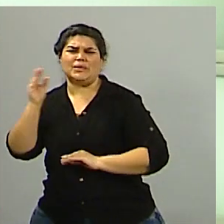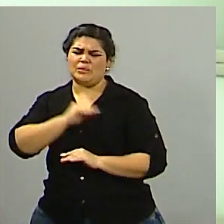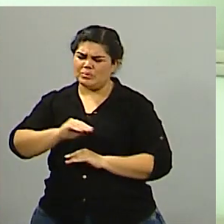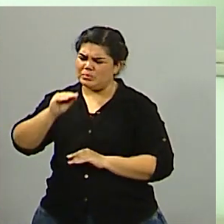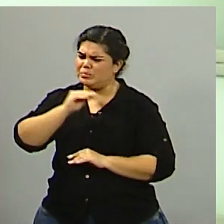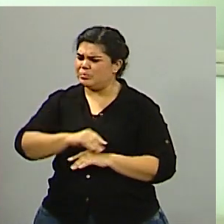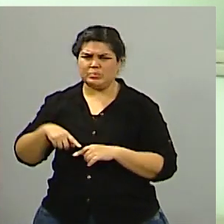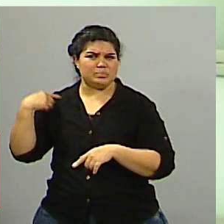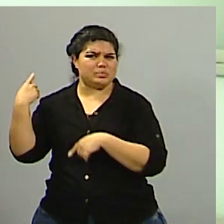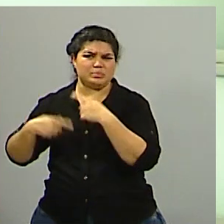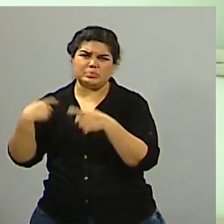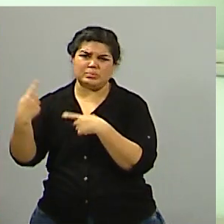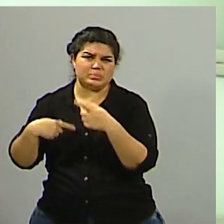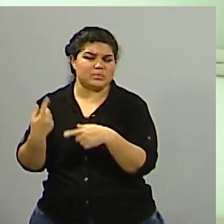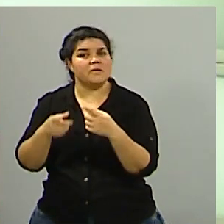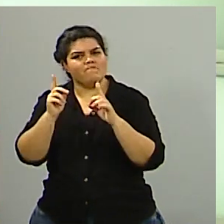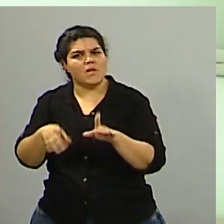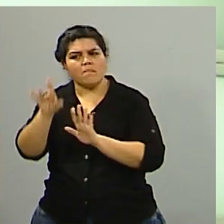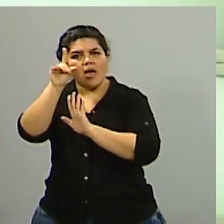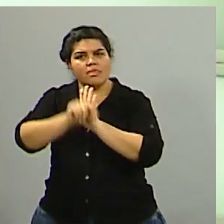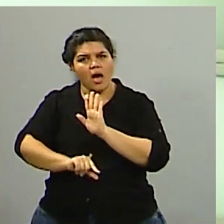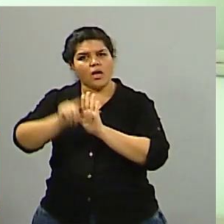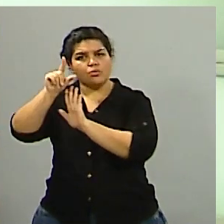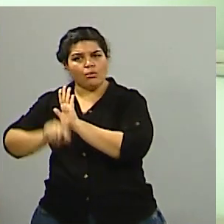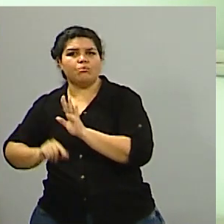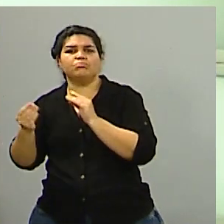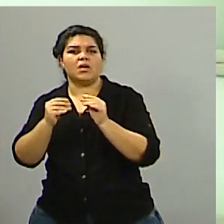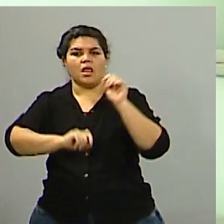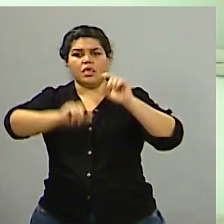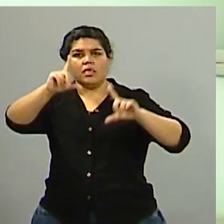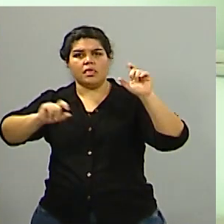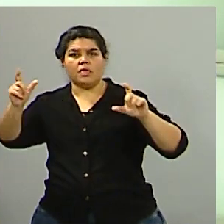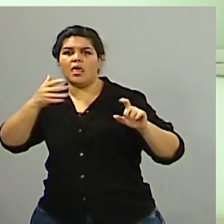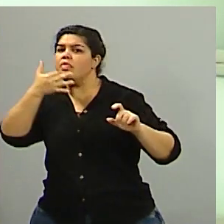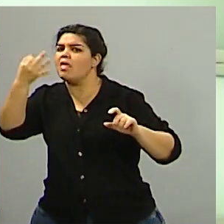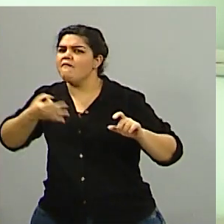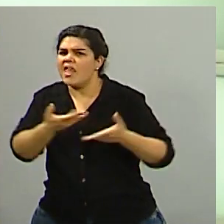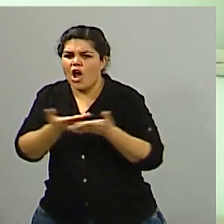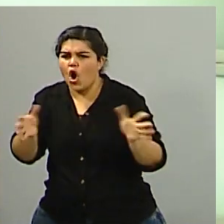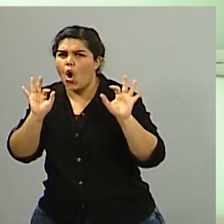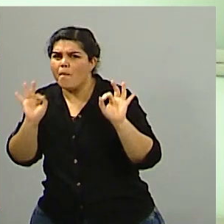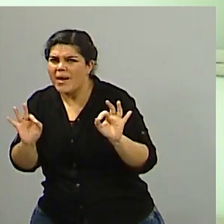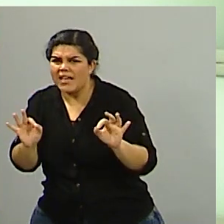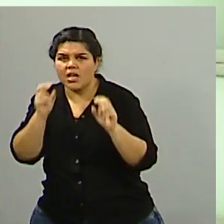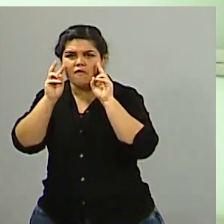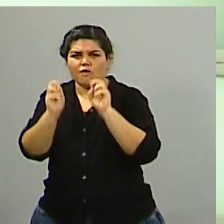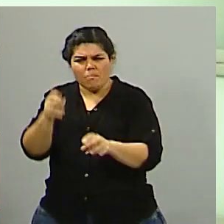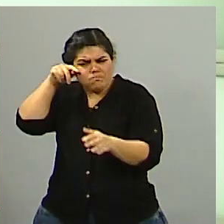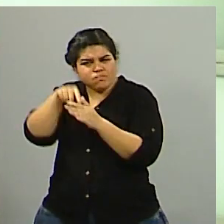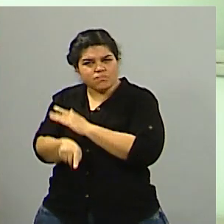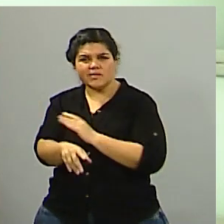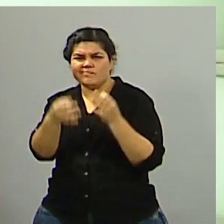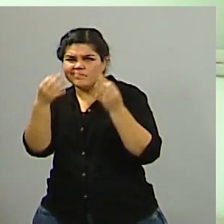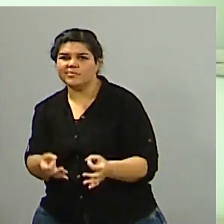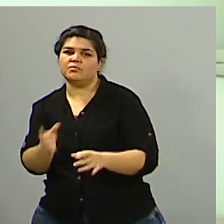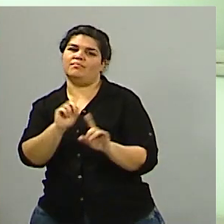tener estadísticas que tratan de ser un reflejo de la realidad, pero no significa que lo sean ampliamente, y esto lo decimos porque a veces se dan